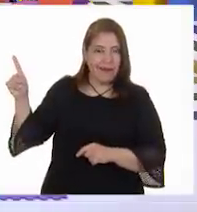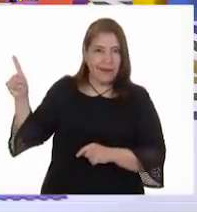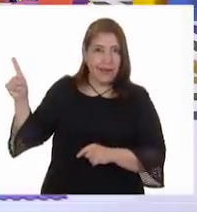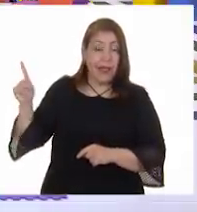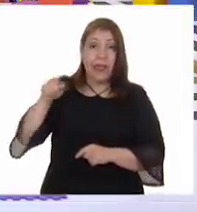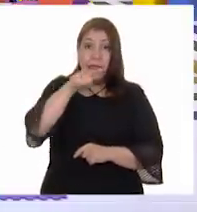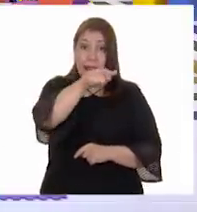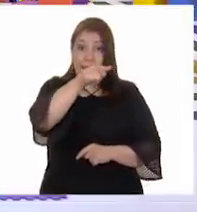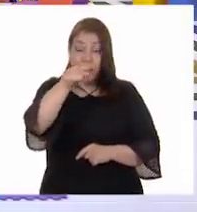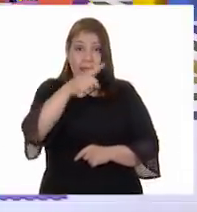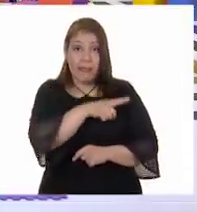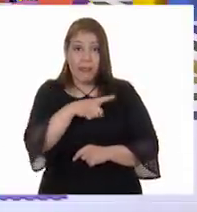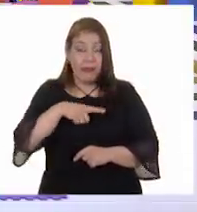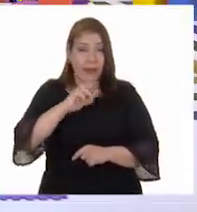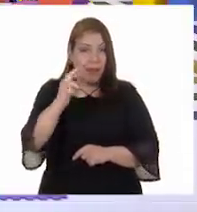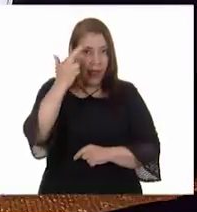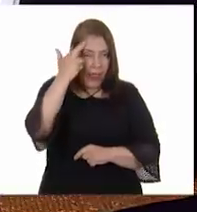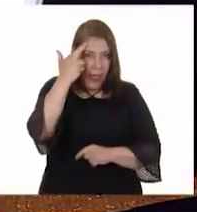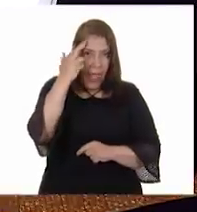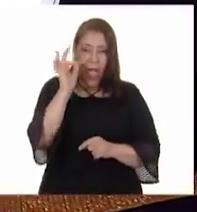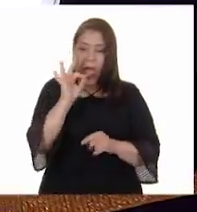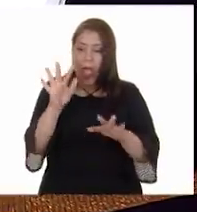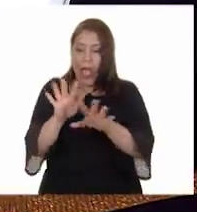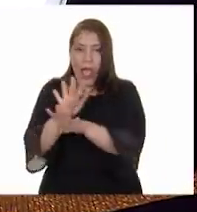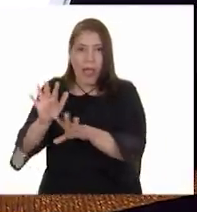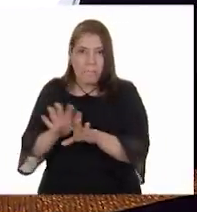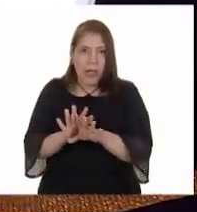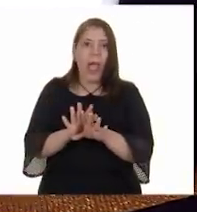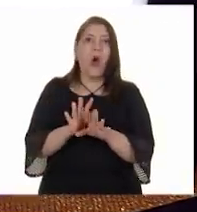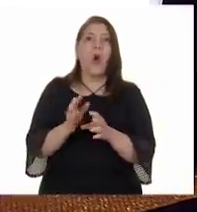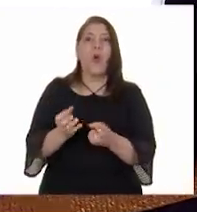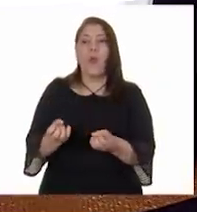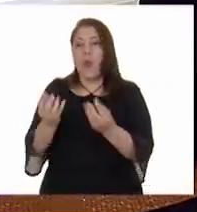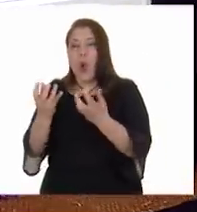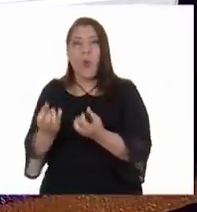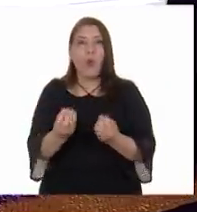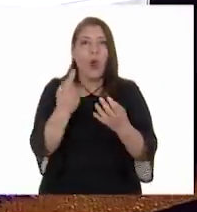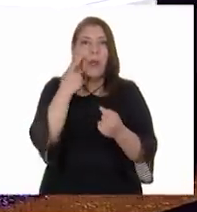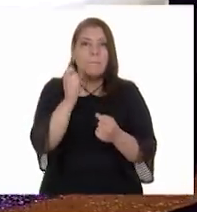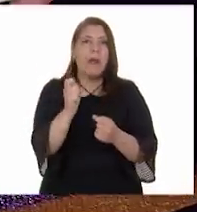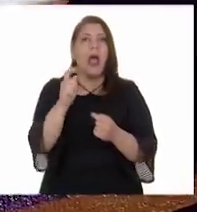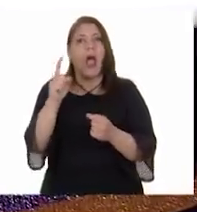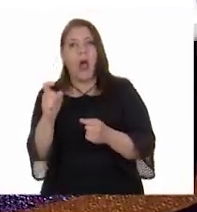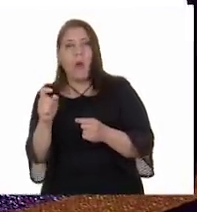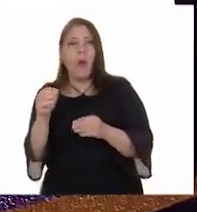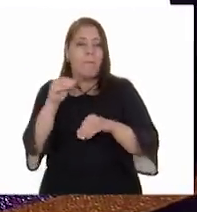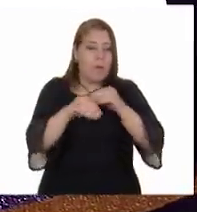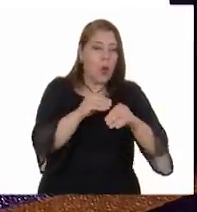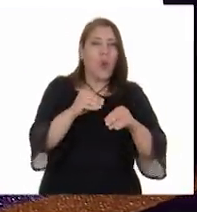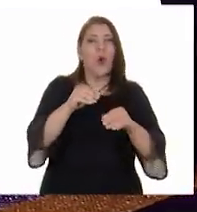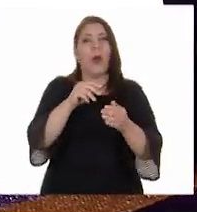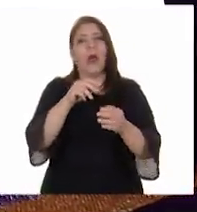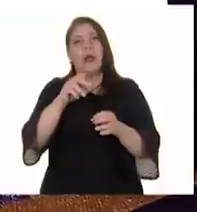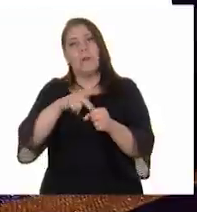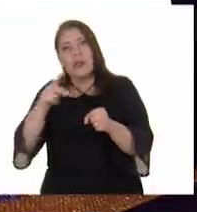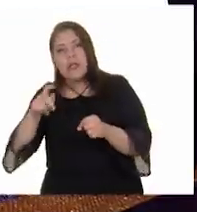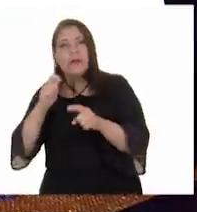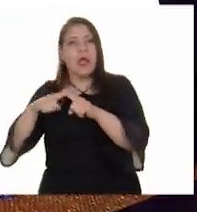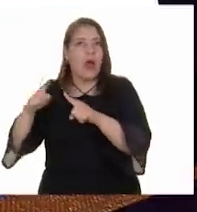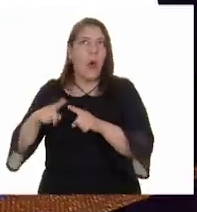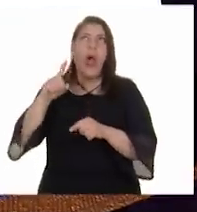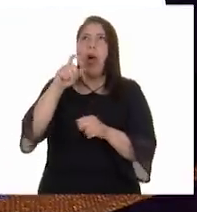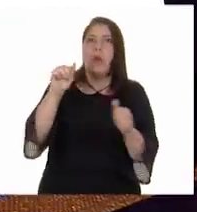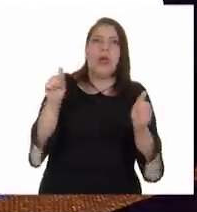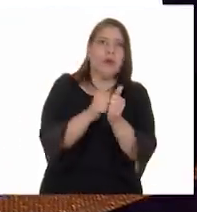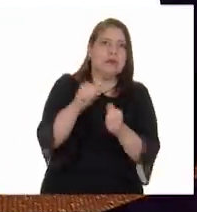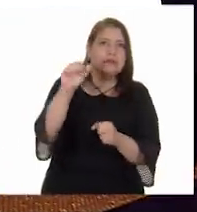recordar que si cambiamos las proporciones de nuestras mezclas, va a cambiar la característica final, ya sea como en el agua con sal, la